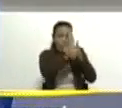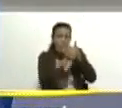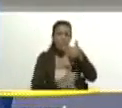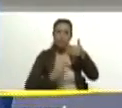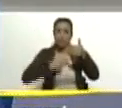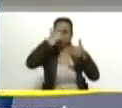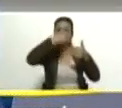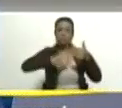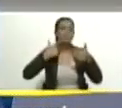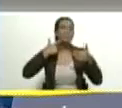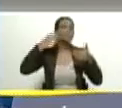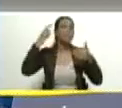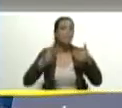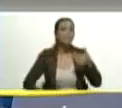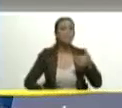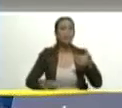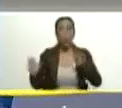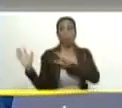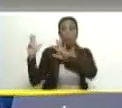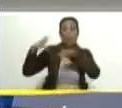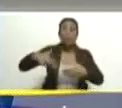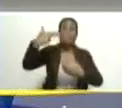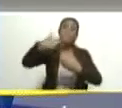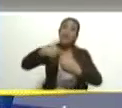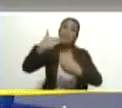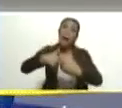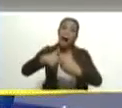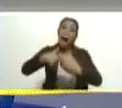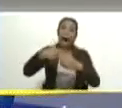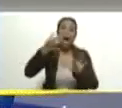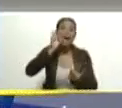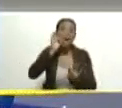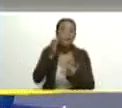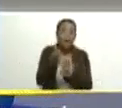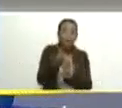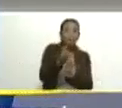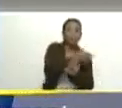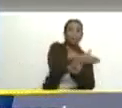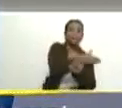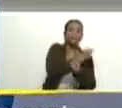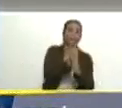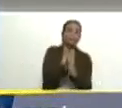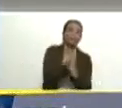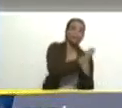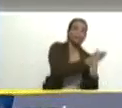Y con la llegada del petróleo nos convertimos en importadores de café.